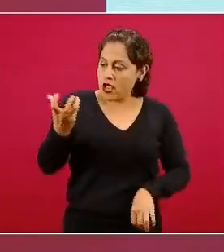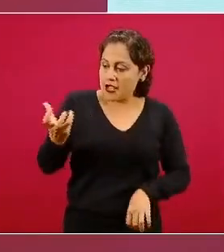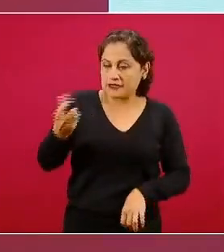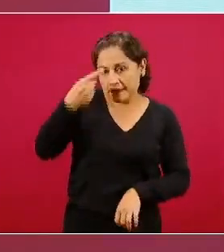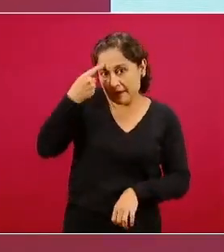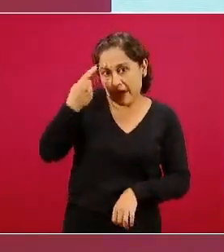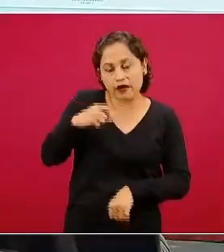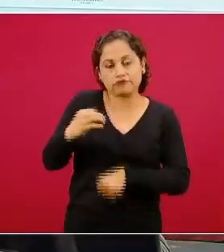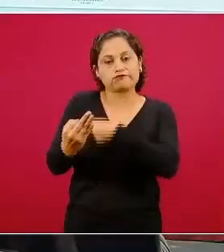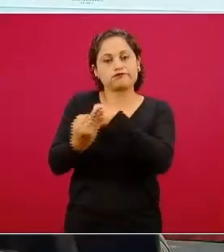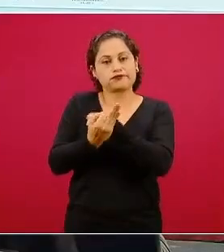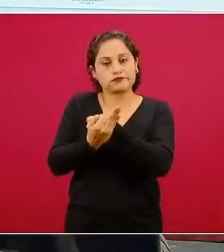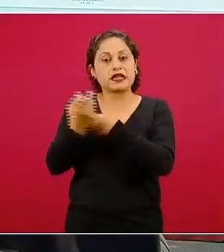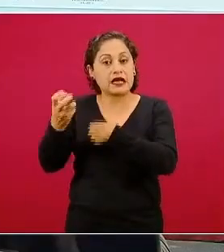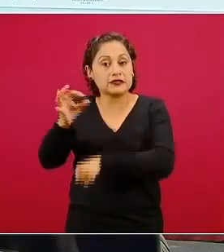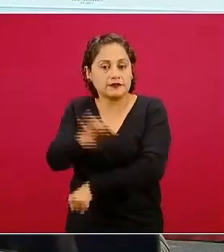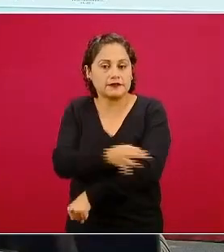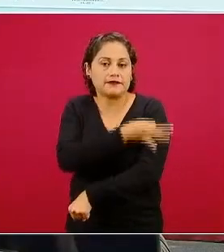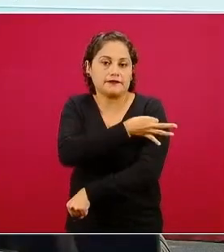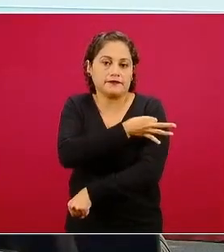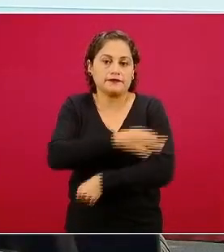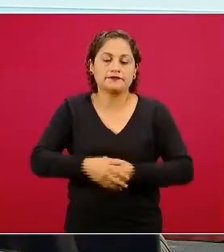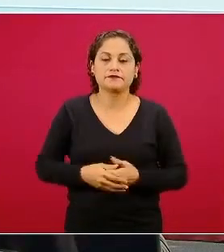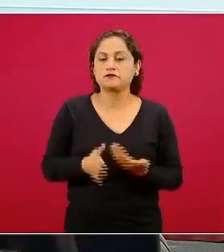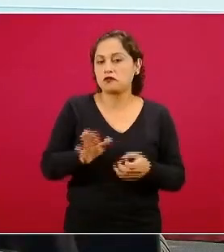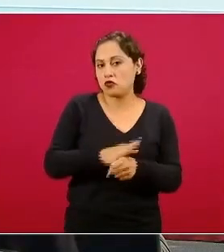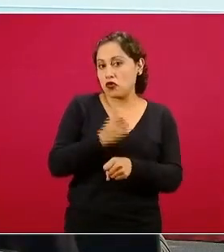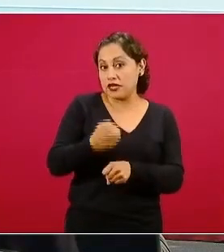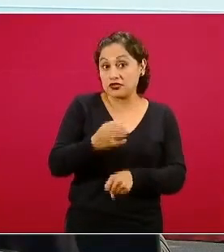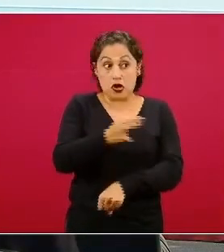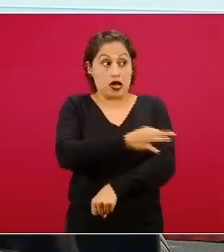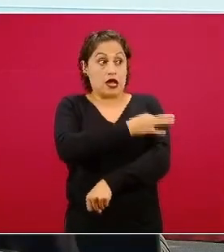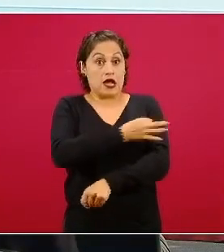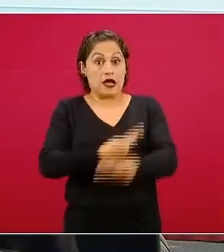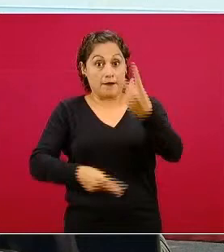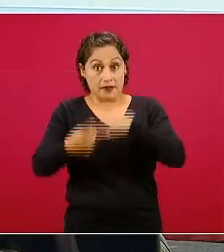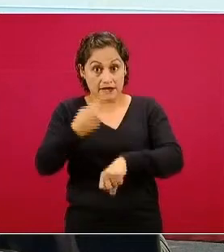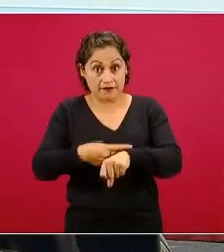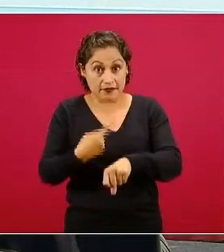la enfermedad. ¿Me da la siguiente, por favor? Yo sé que muchos de ustedes están diciendo,